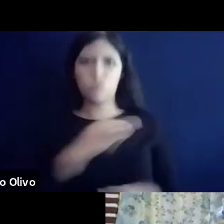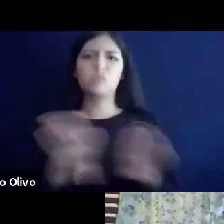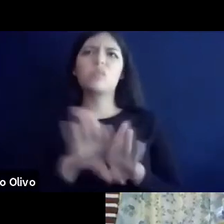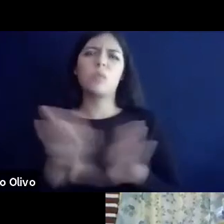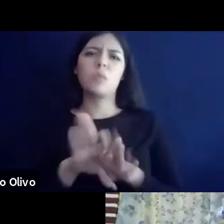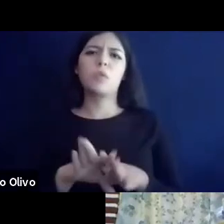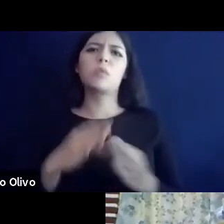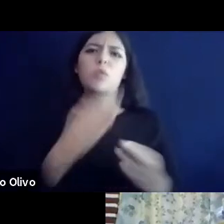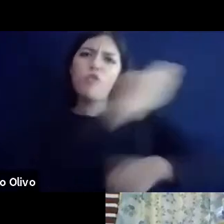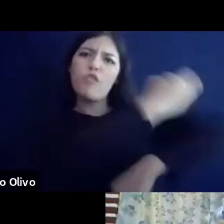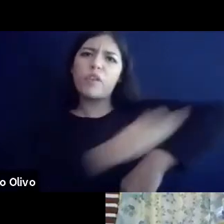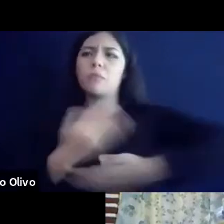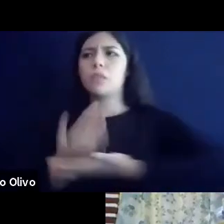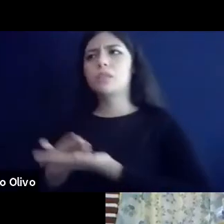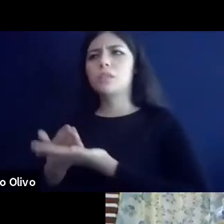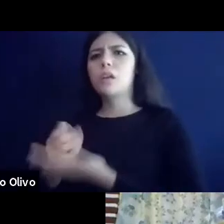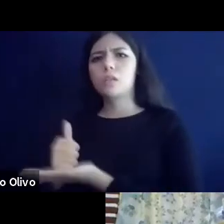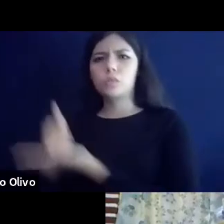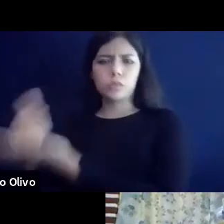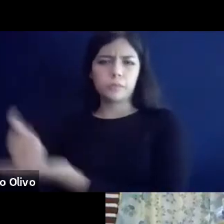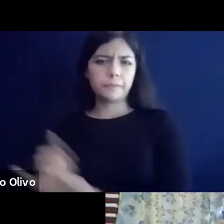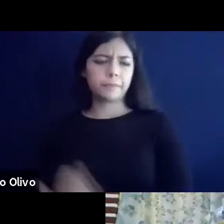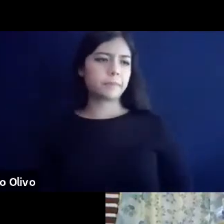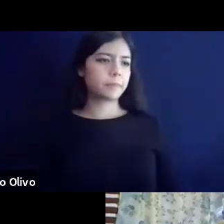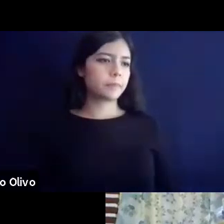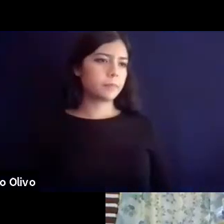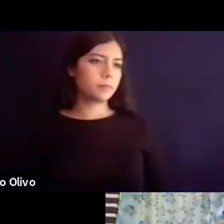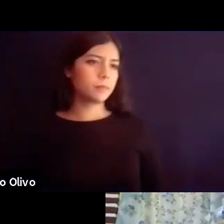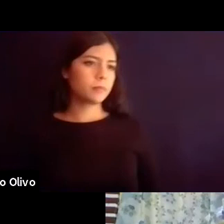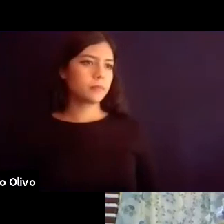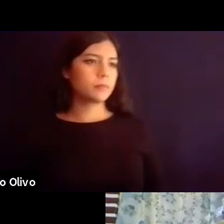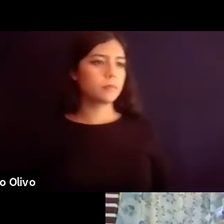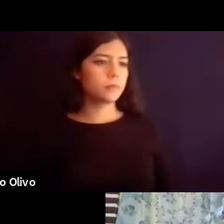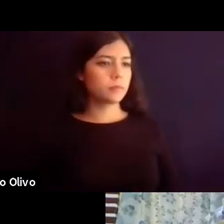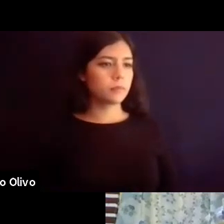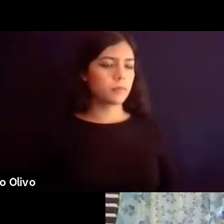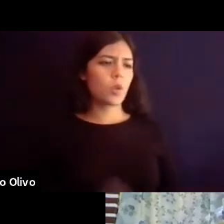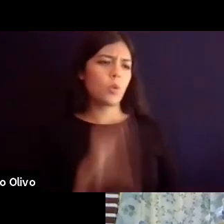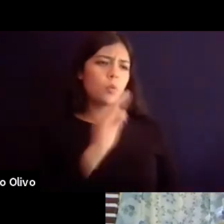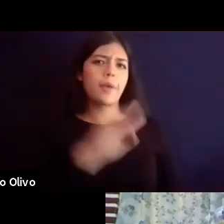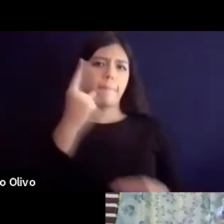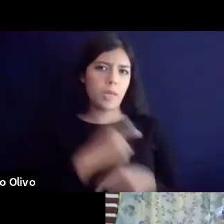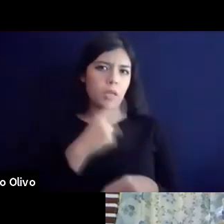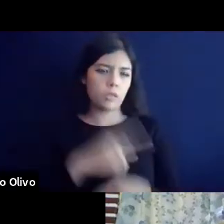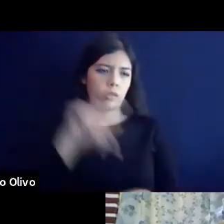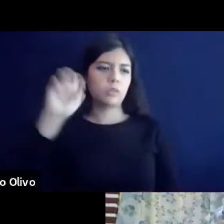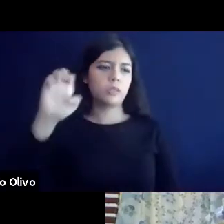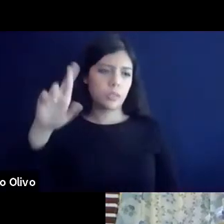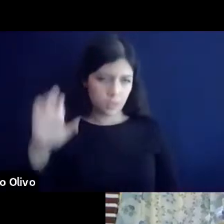¿Me gustan contestar? ¿Podemos responder en el mismo orden? Primero Tere, luego Neida y luego Antonio. Adelante,